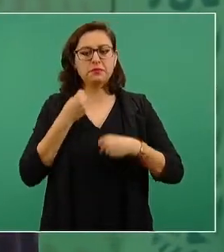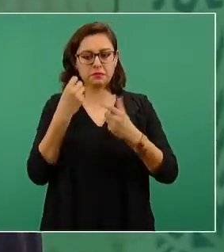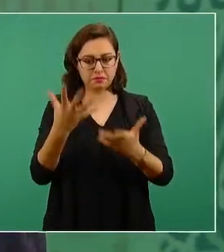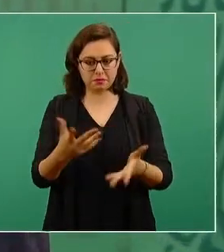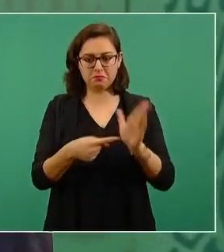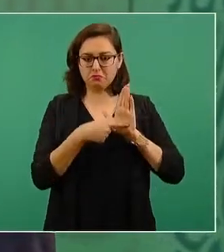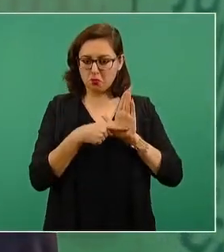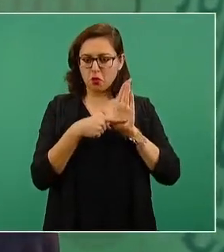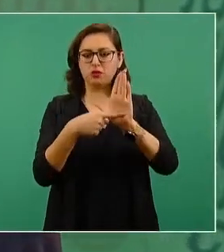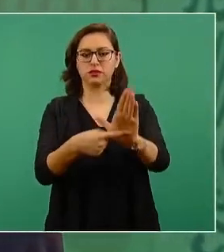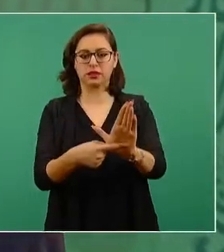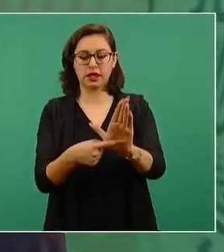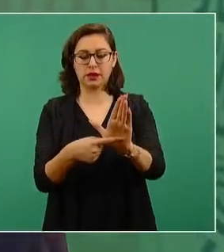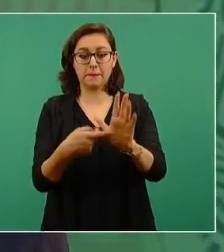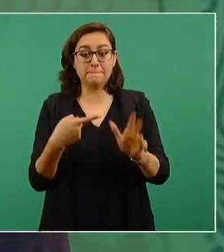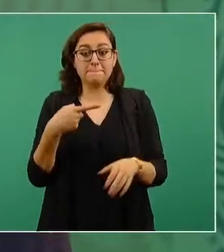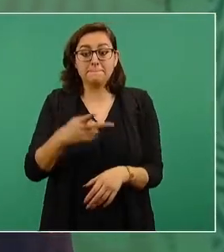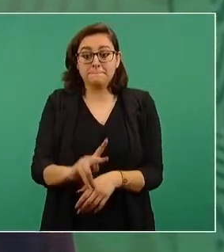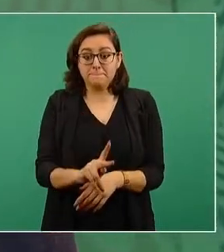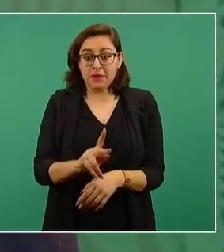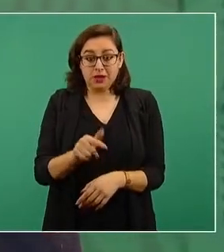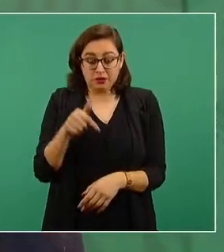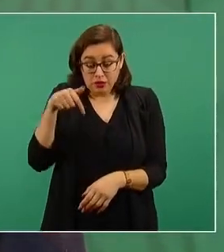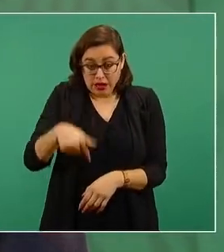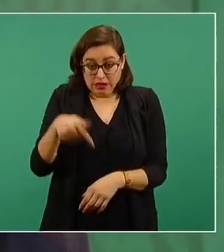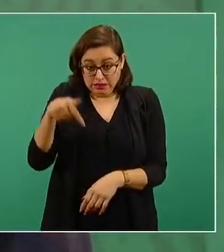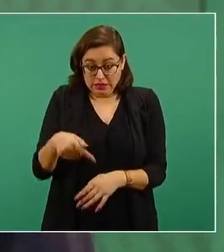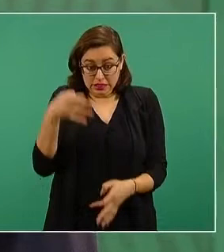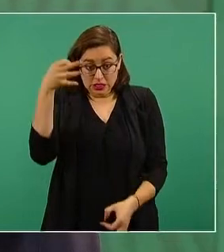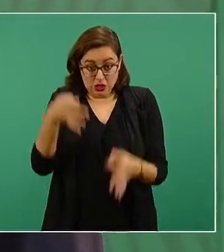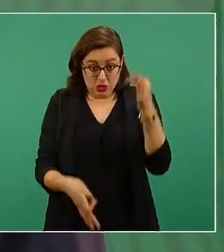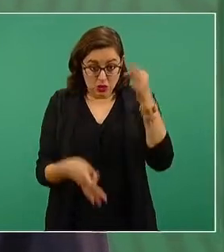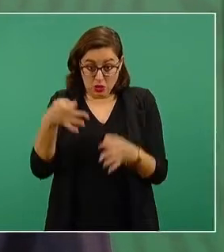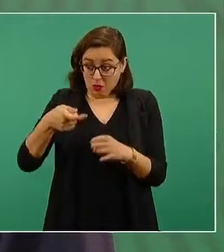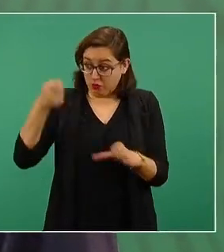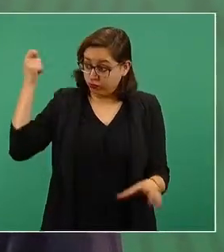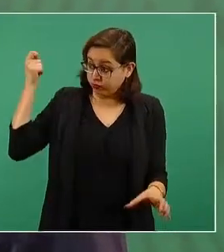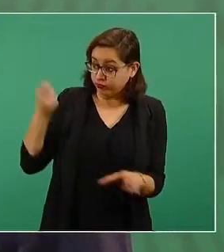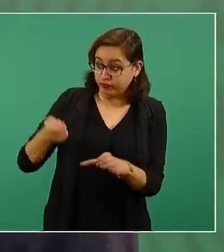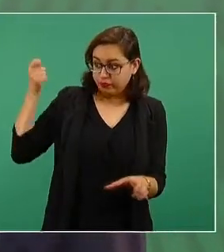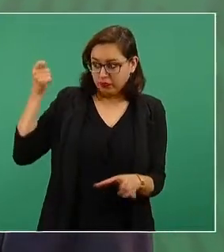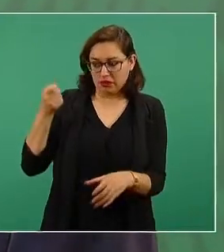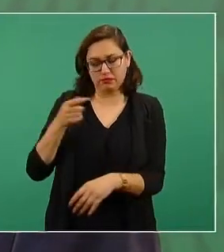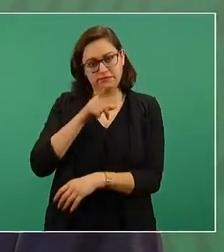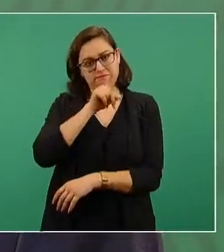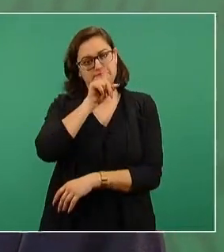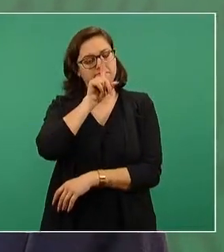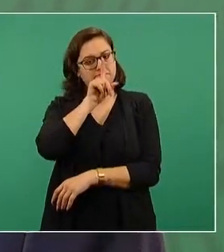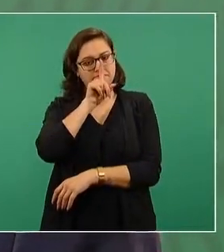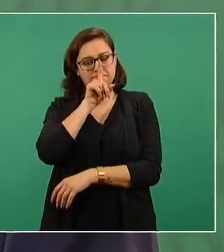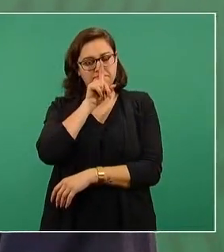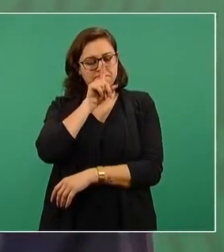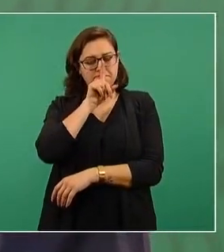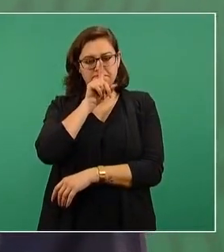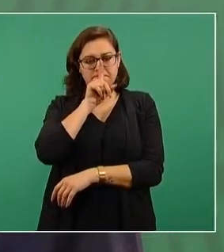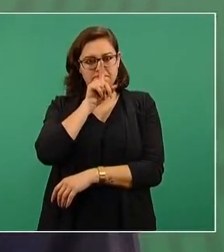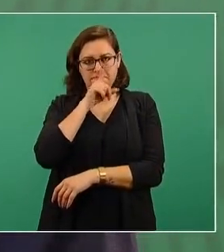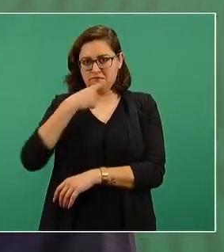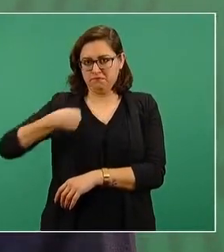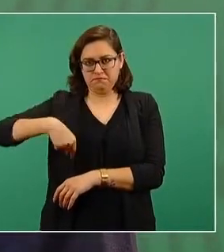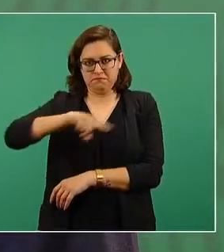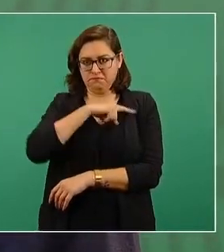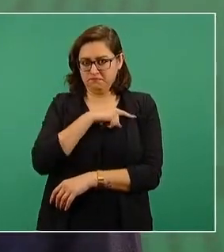pero no son juicios sumarios, no se condena a